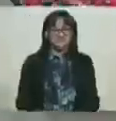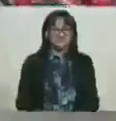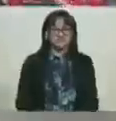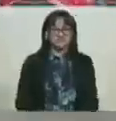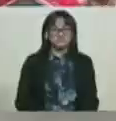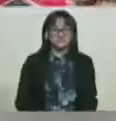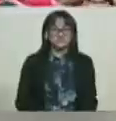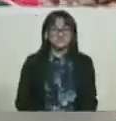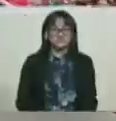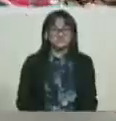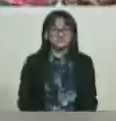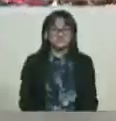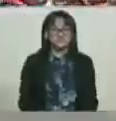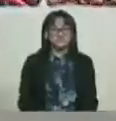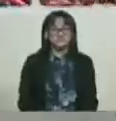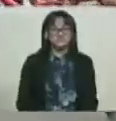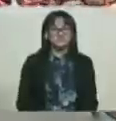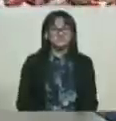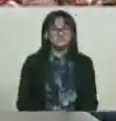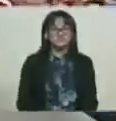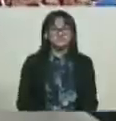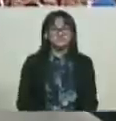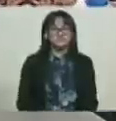vivir para el pueblo